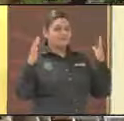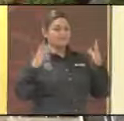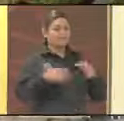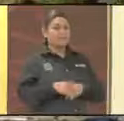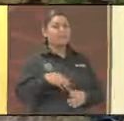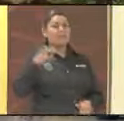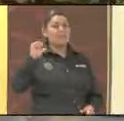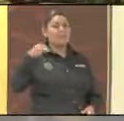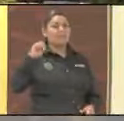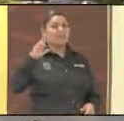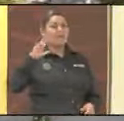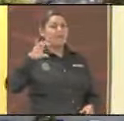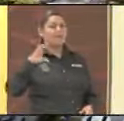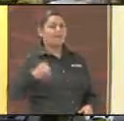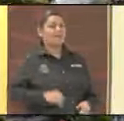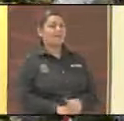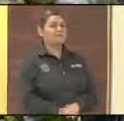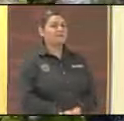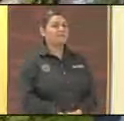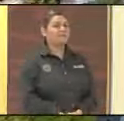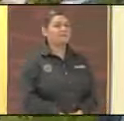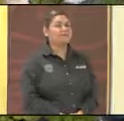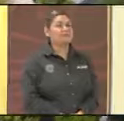Américo Villarreal.